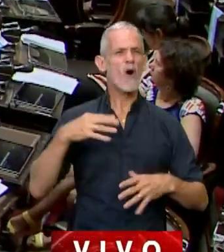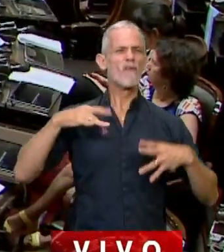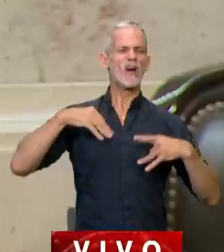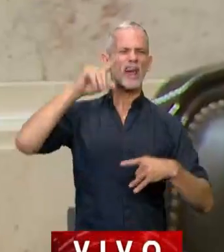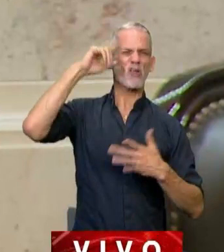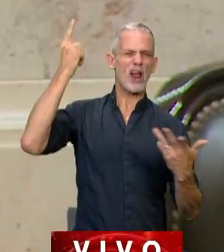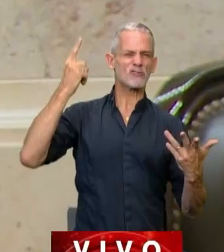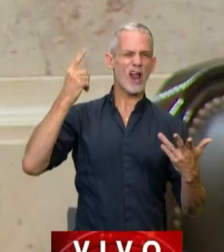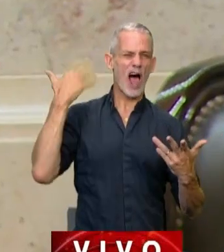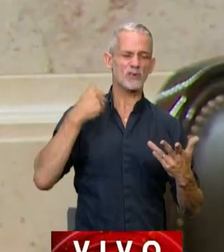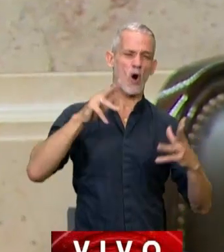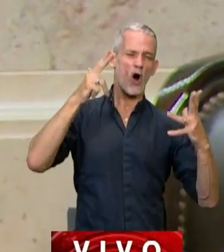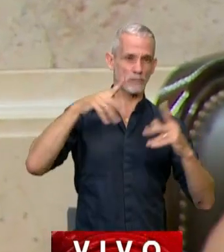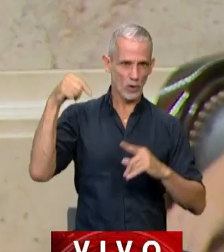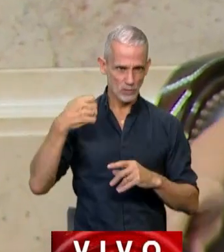nacional hoy no vienen a trabajar.